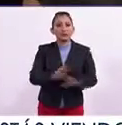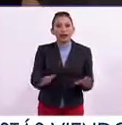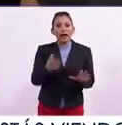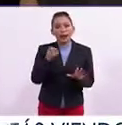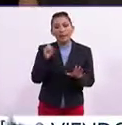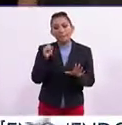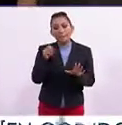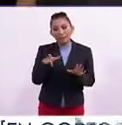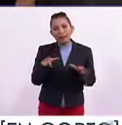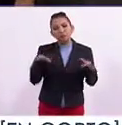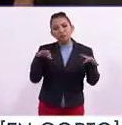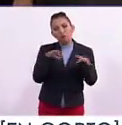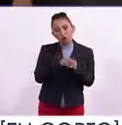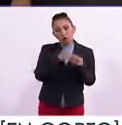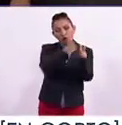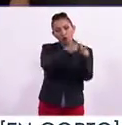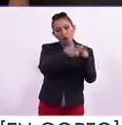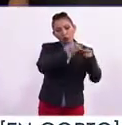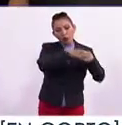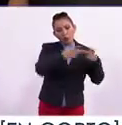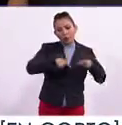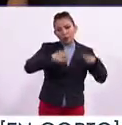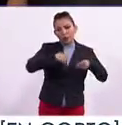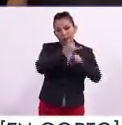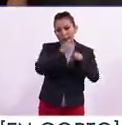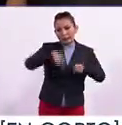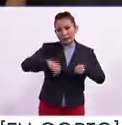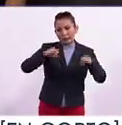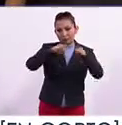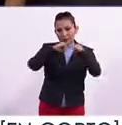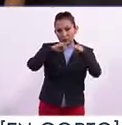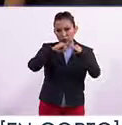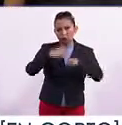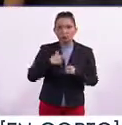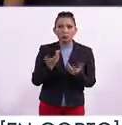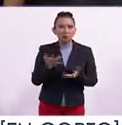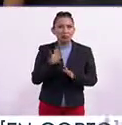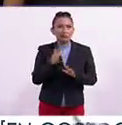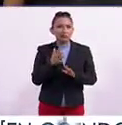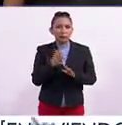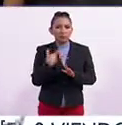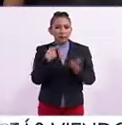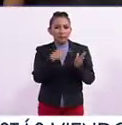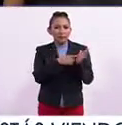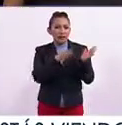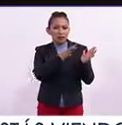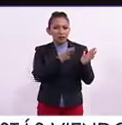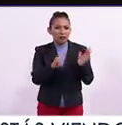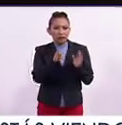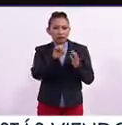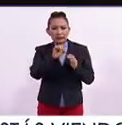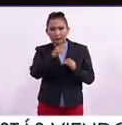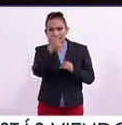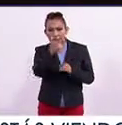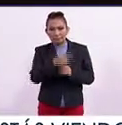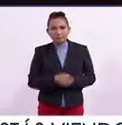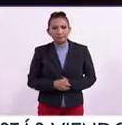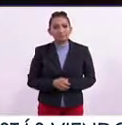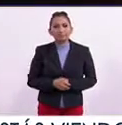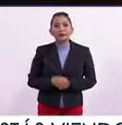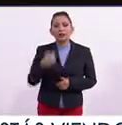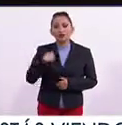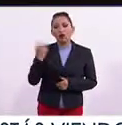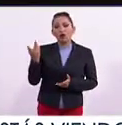la planta de investigadores de este instituto. Estamos hablando de 1967. Llegué aquí sin saber nada